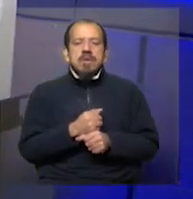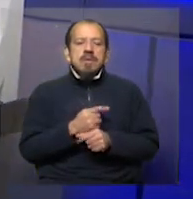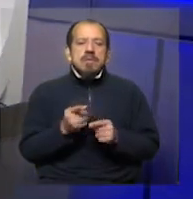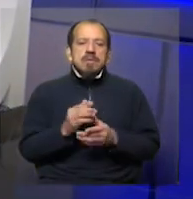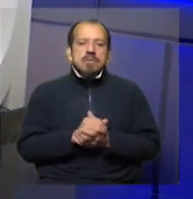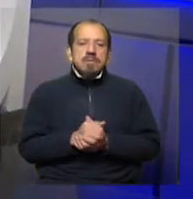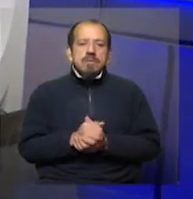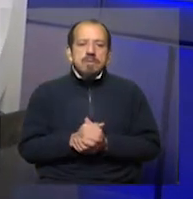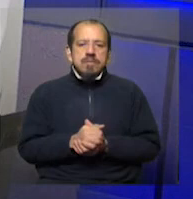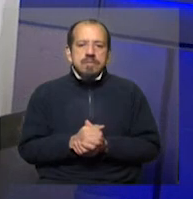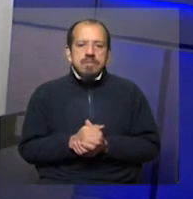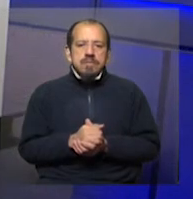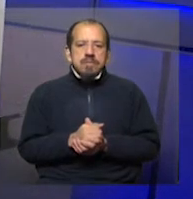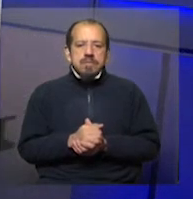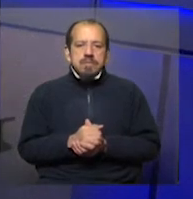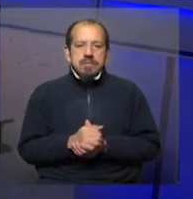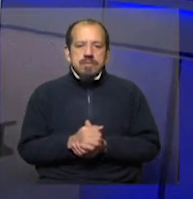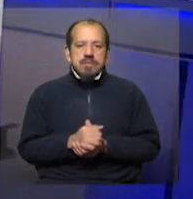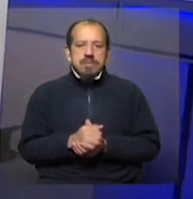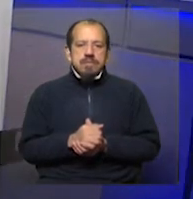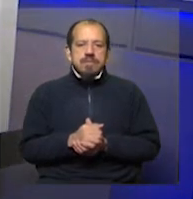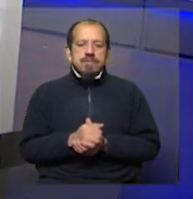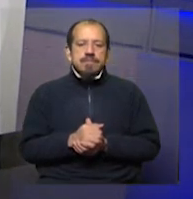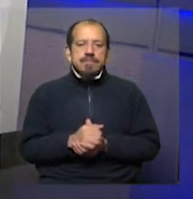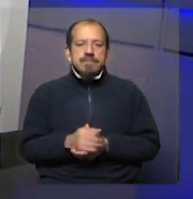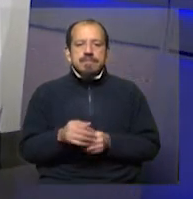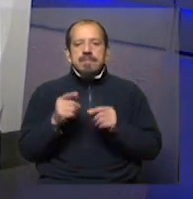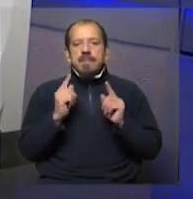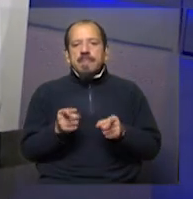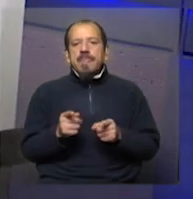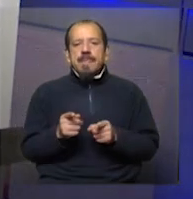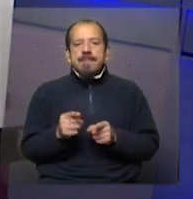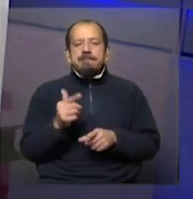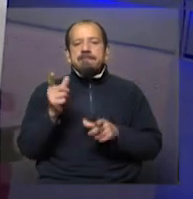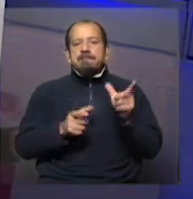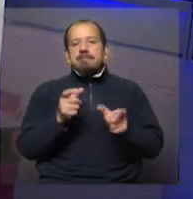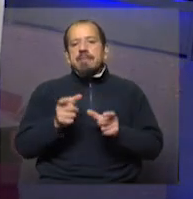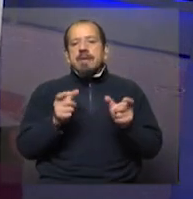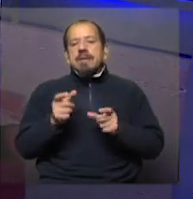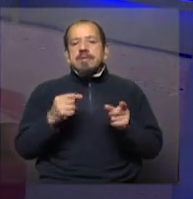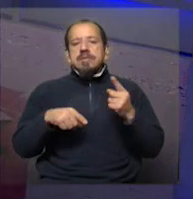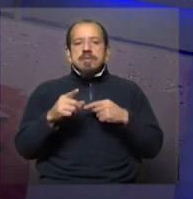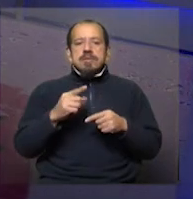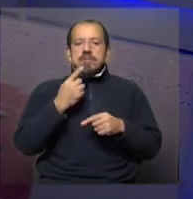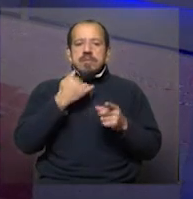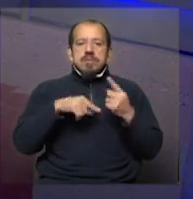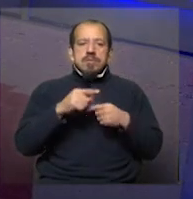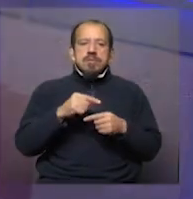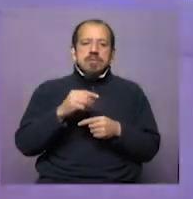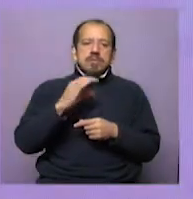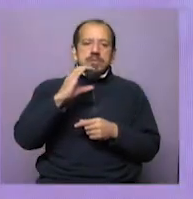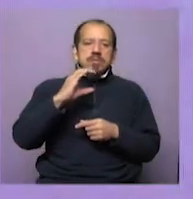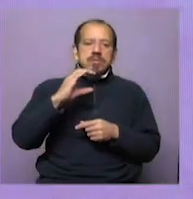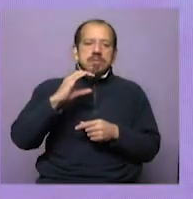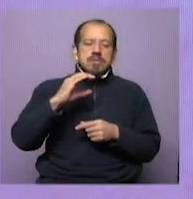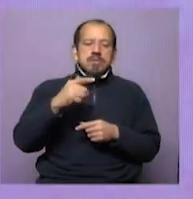Sí. Y también vamos a tener como de los históricos o personas que ya tenían una trayectoria antes, como es José Pedro Charlo, que va a